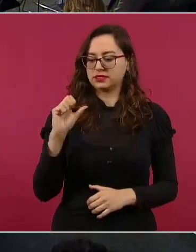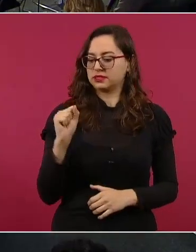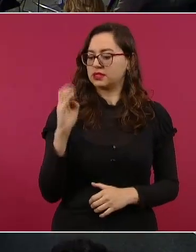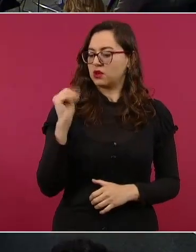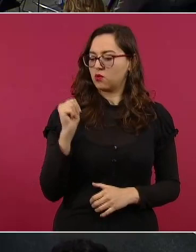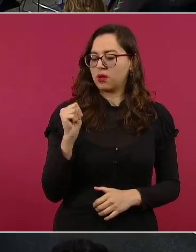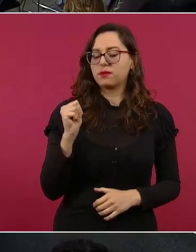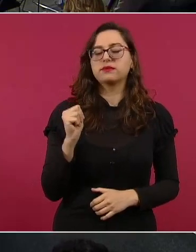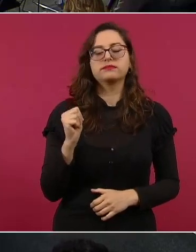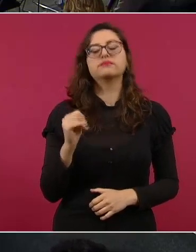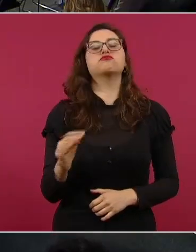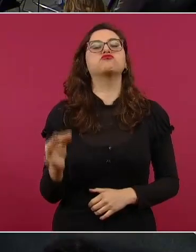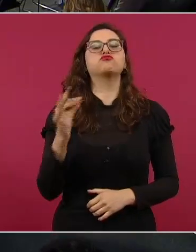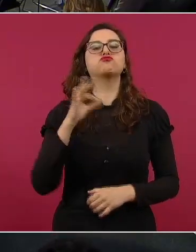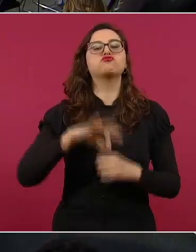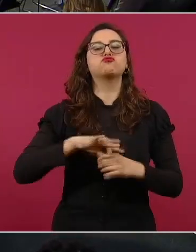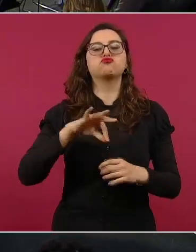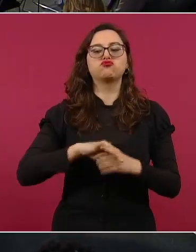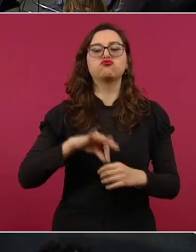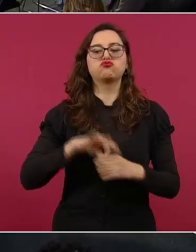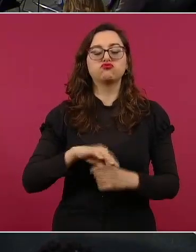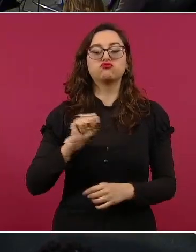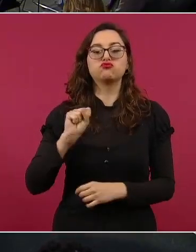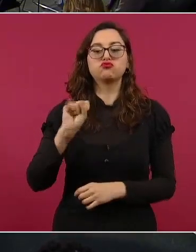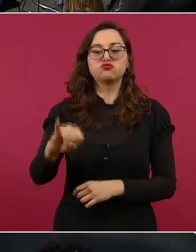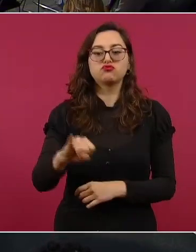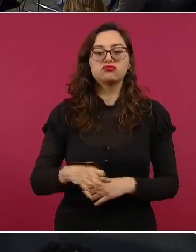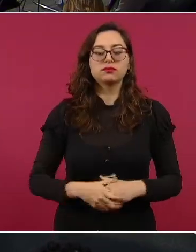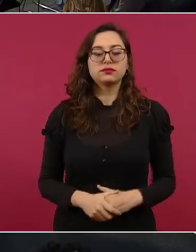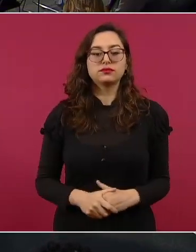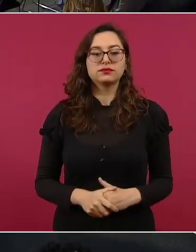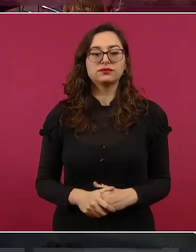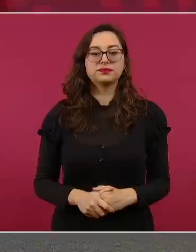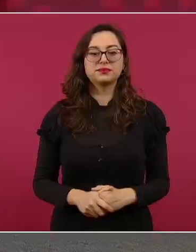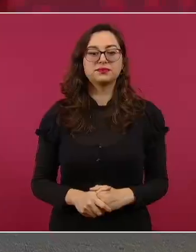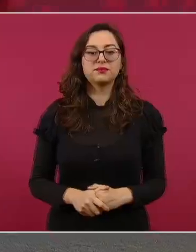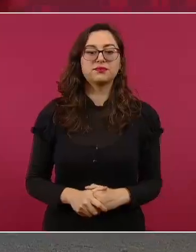69. Pueden ir haciendo.